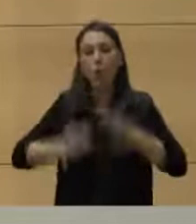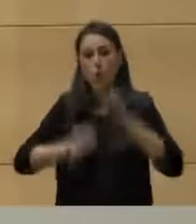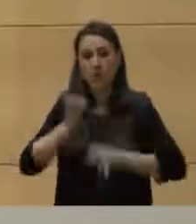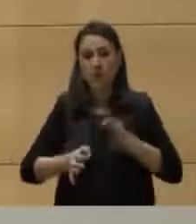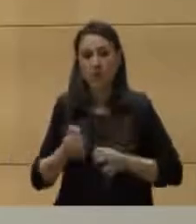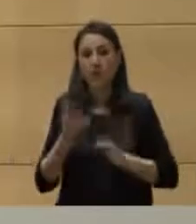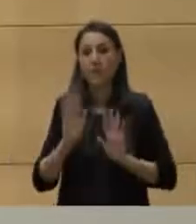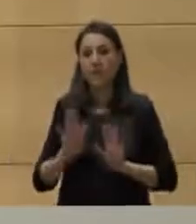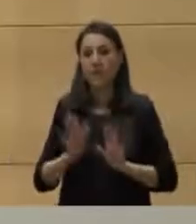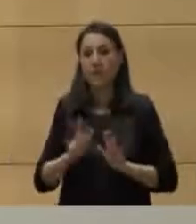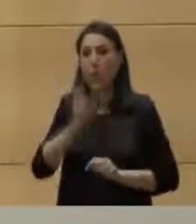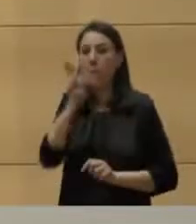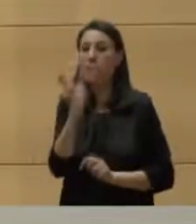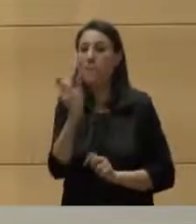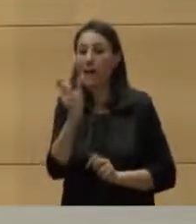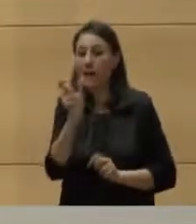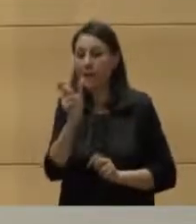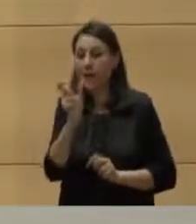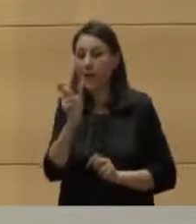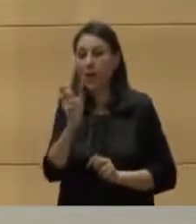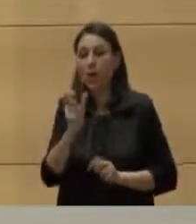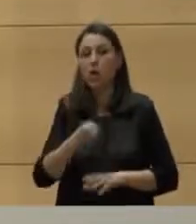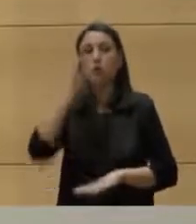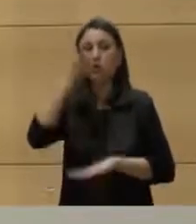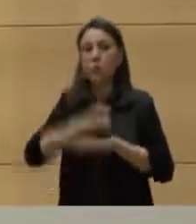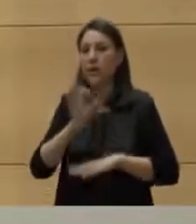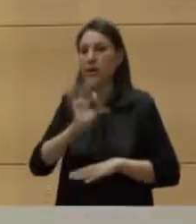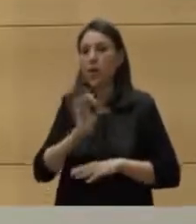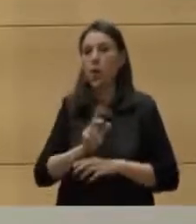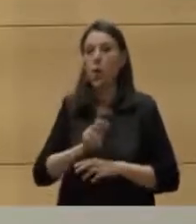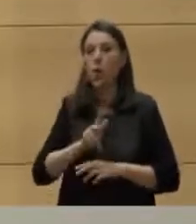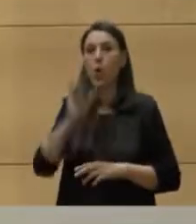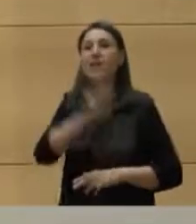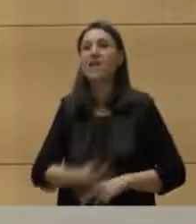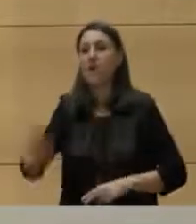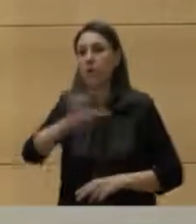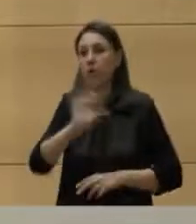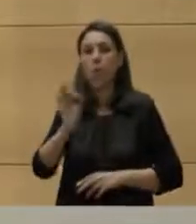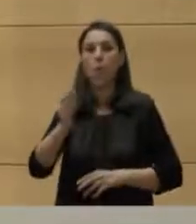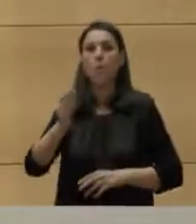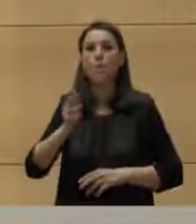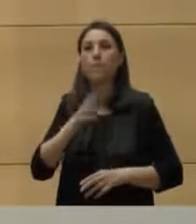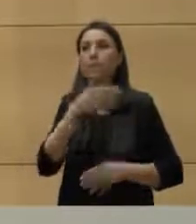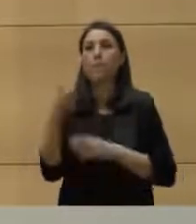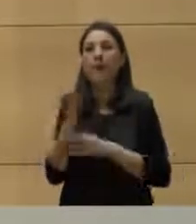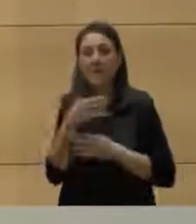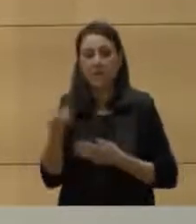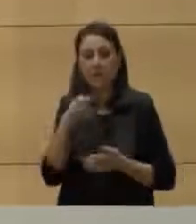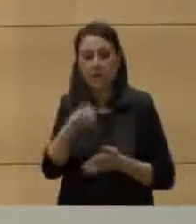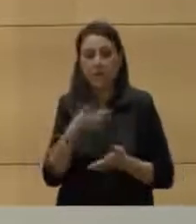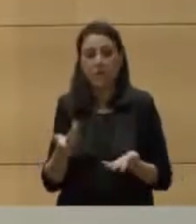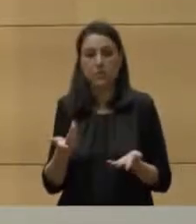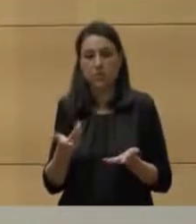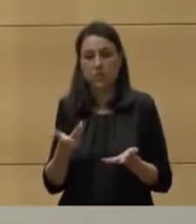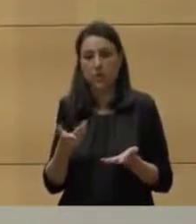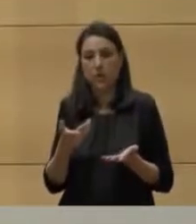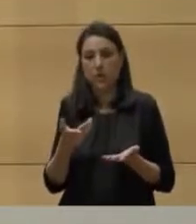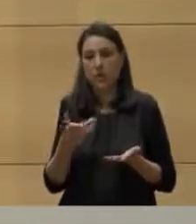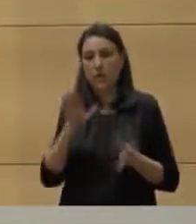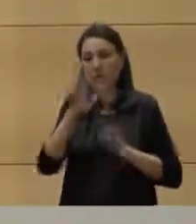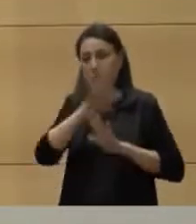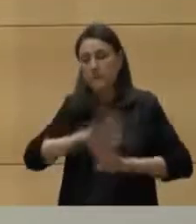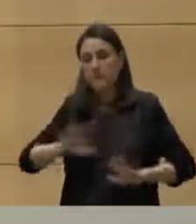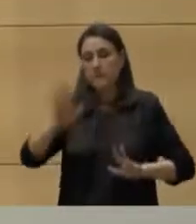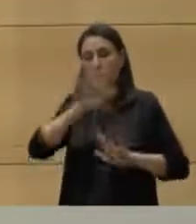la palabra soberanía, como la palabra nación o como la palabra patria, se presta a muchas manipulaciones y a muchas